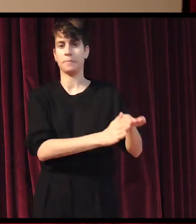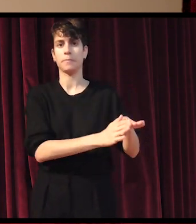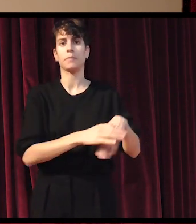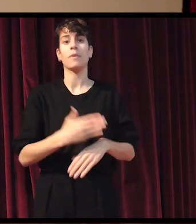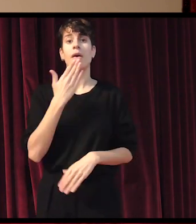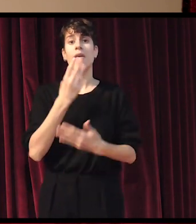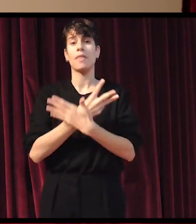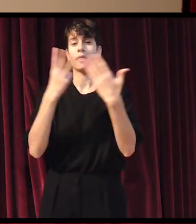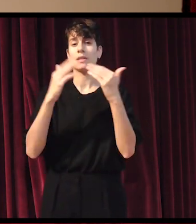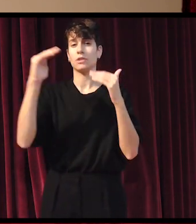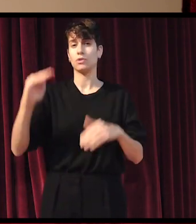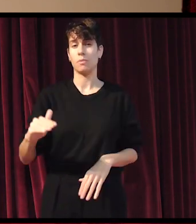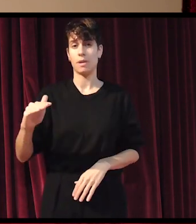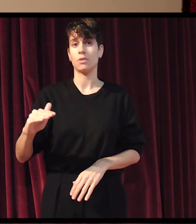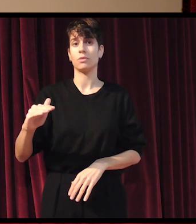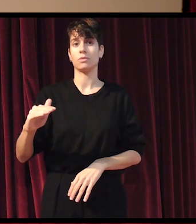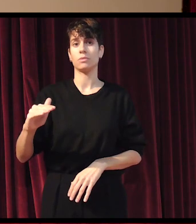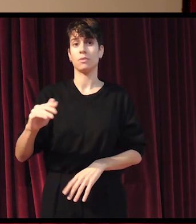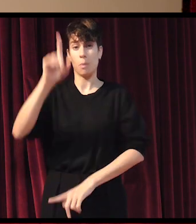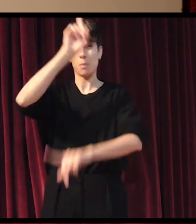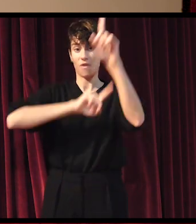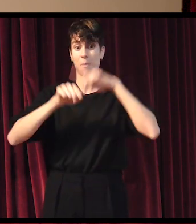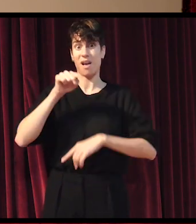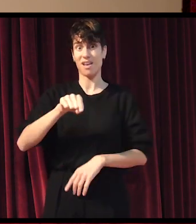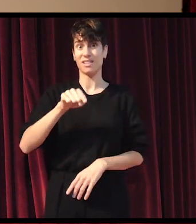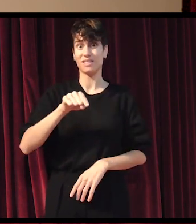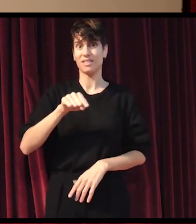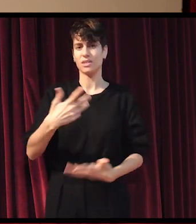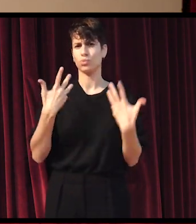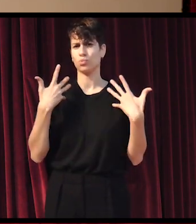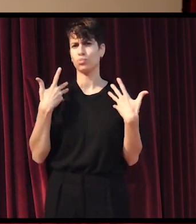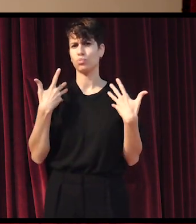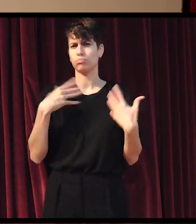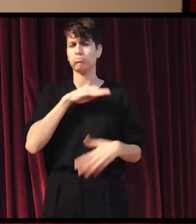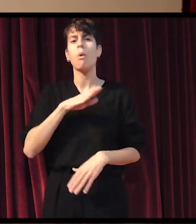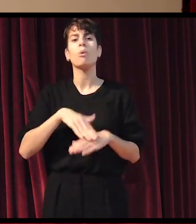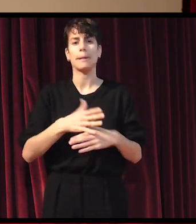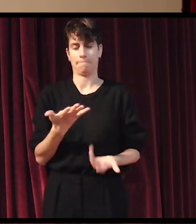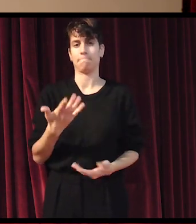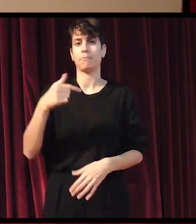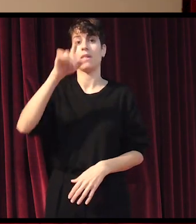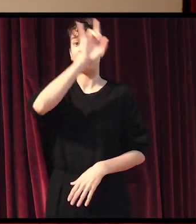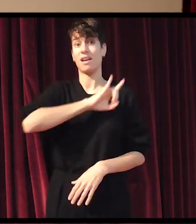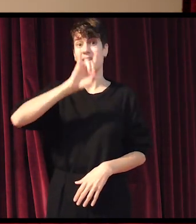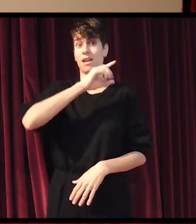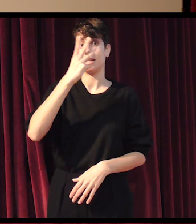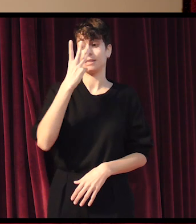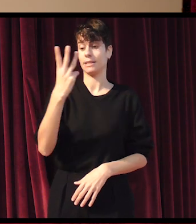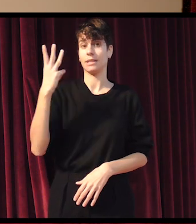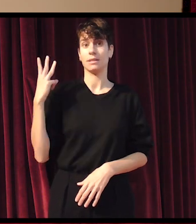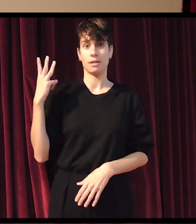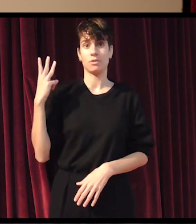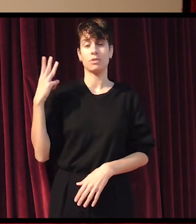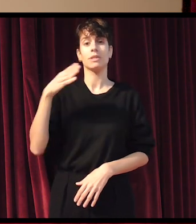edad afectados por este problema que hoy he venido aquí a exponer. Y es que en los últimos 3 años Canarias ha acogido casi